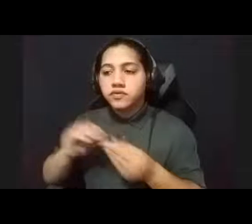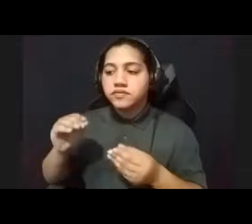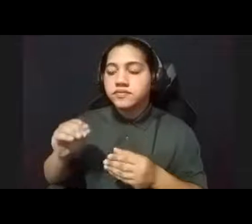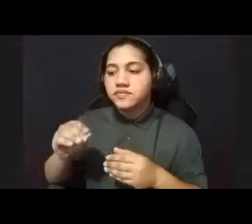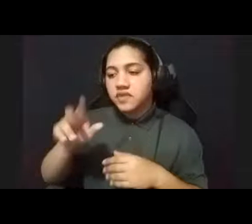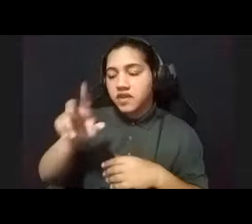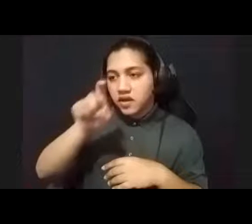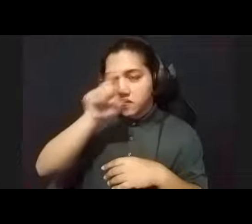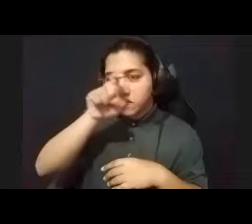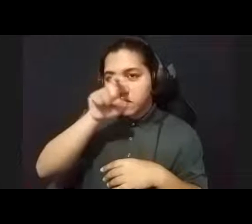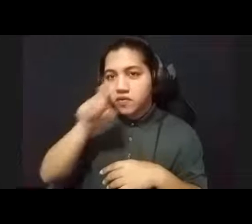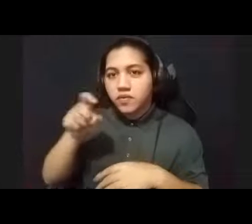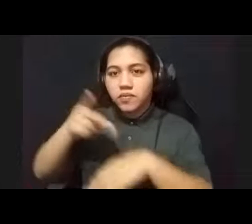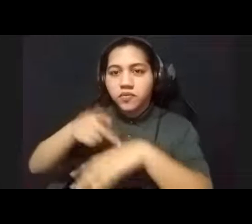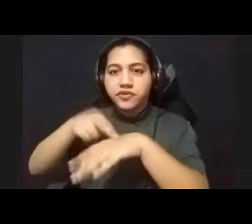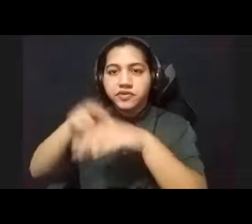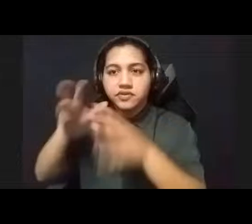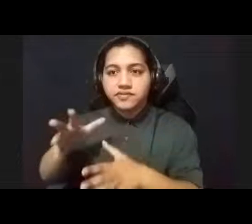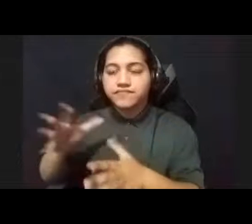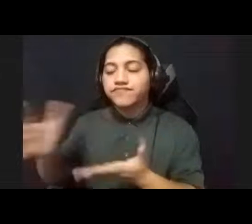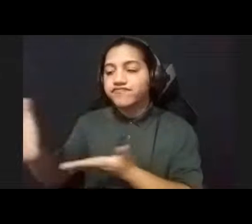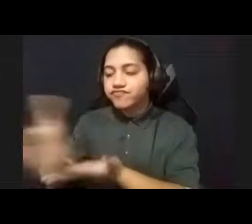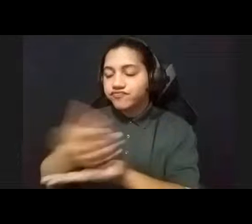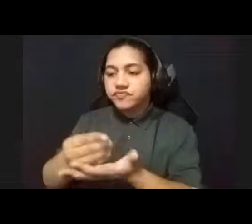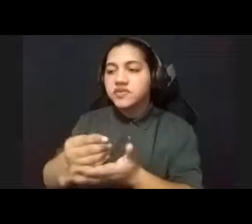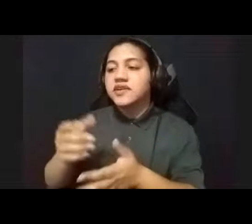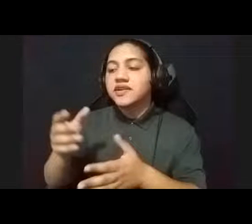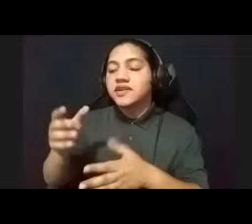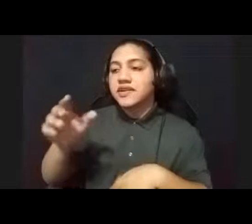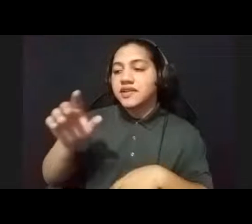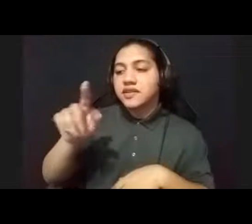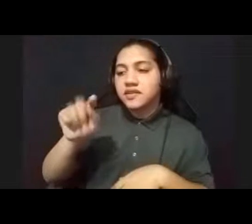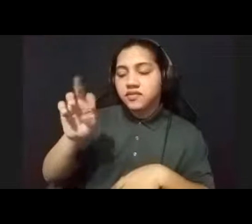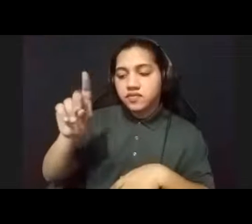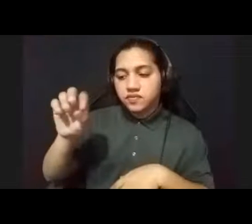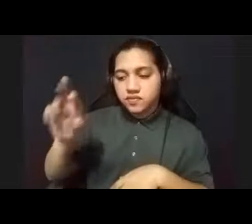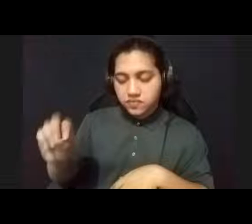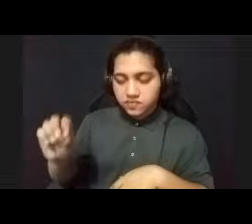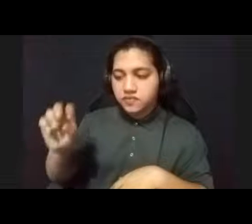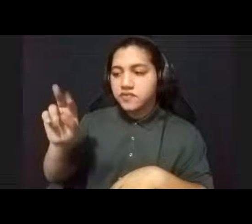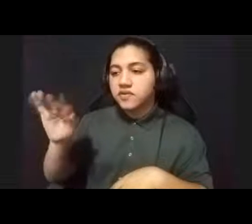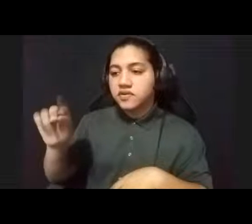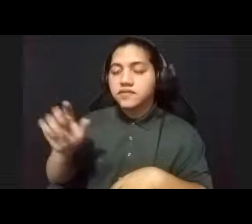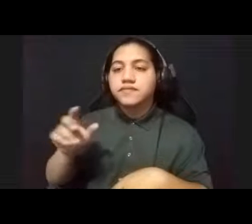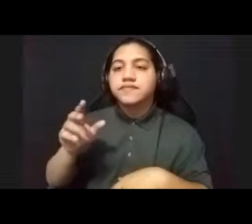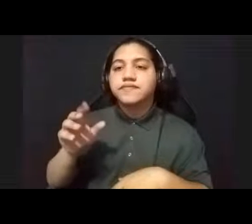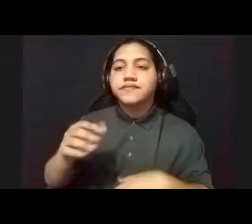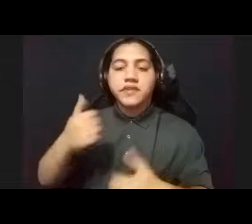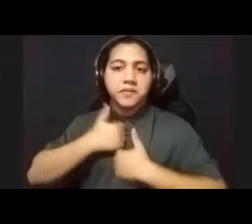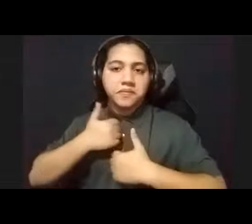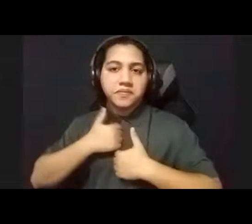Vidal y otras personas que conocí en mi travesía. En mayo presentaré un cuentacuentos sobre las queridas